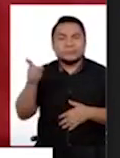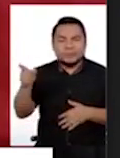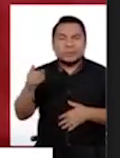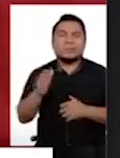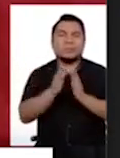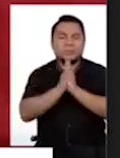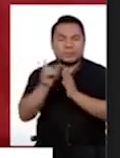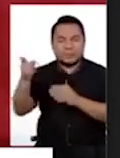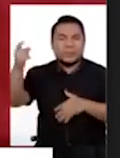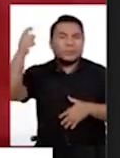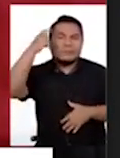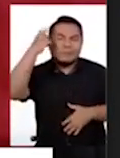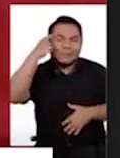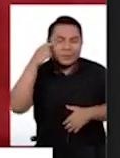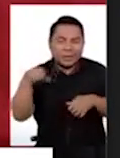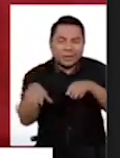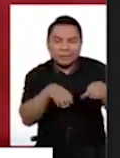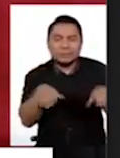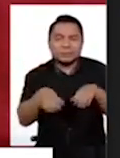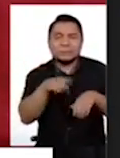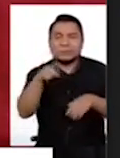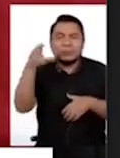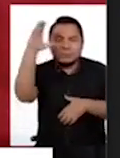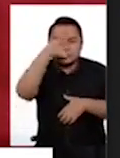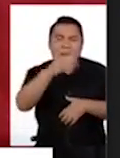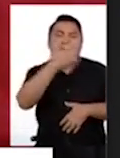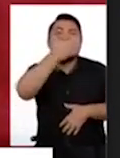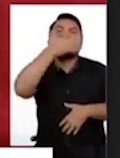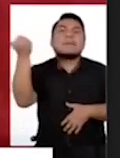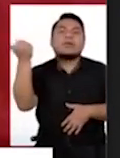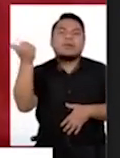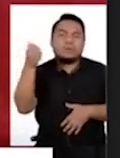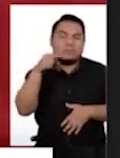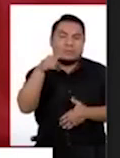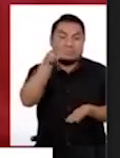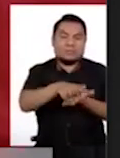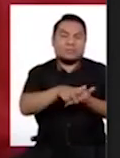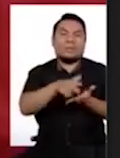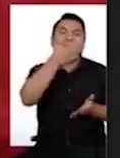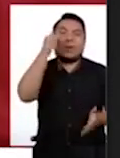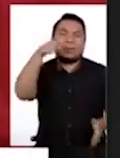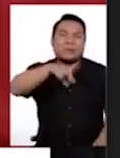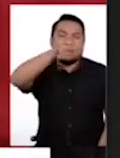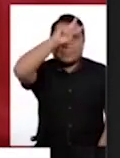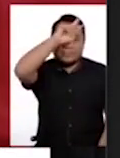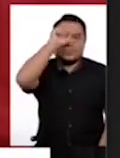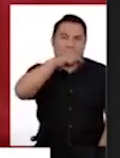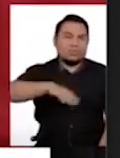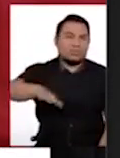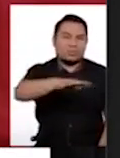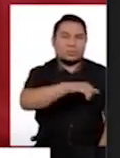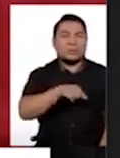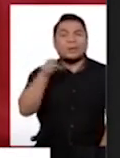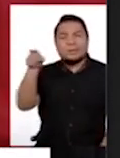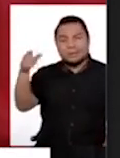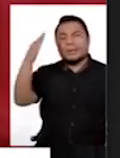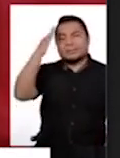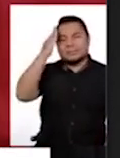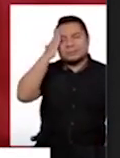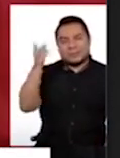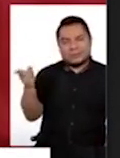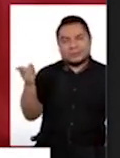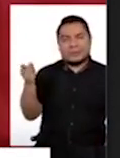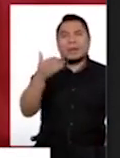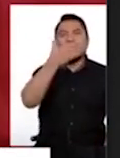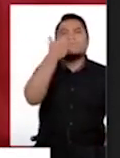ponderen sus acciones buscando lo mejor para el país. Ellos saben qué cosa es lo mejor